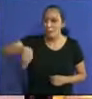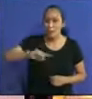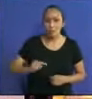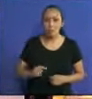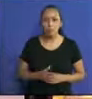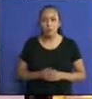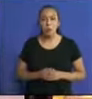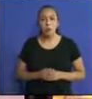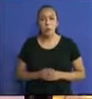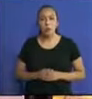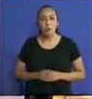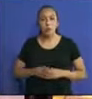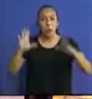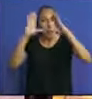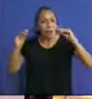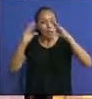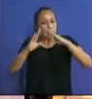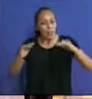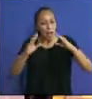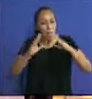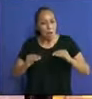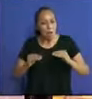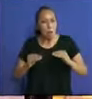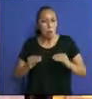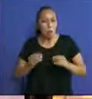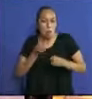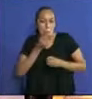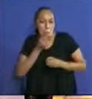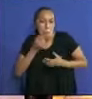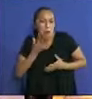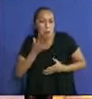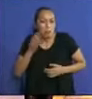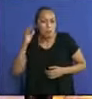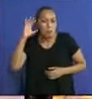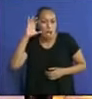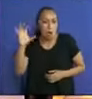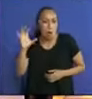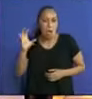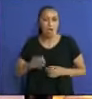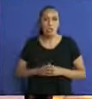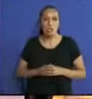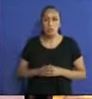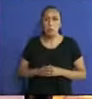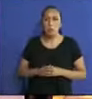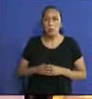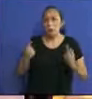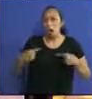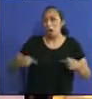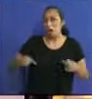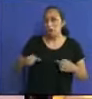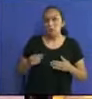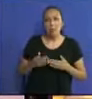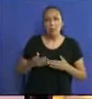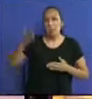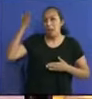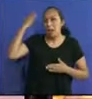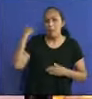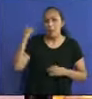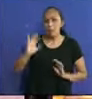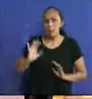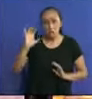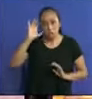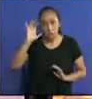recuerdo, un hecho del pasado, como si no fuera un hecho también de nuestro hoy y aún de